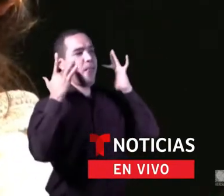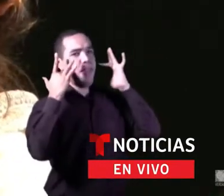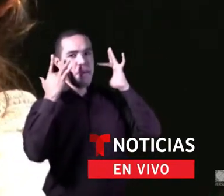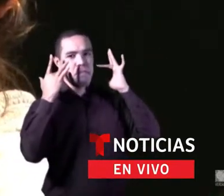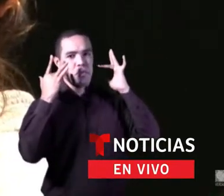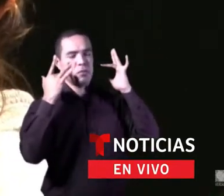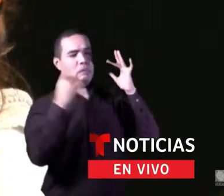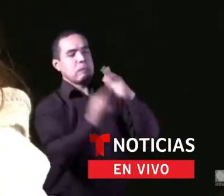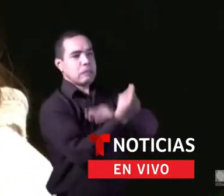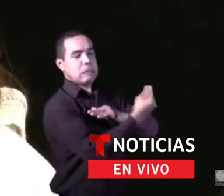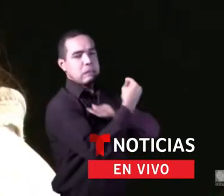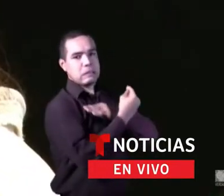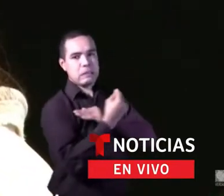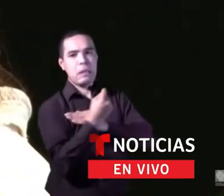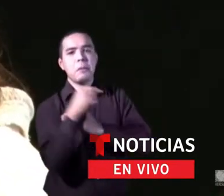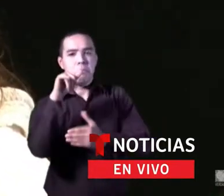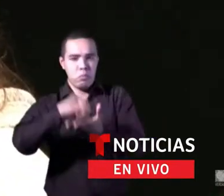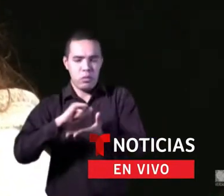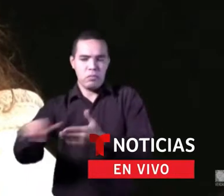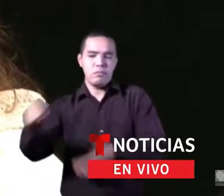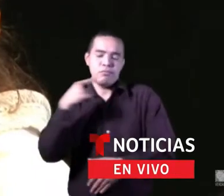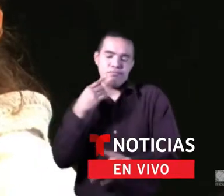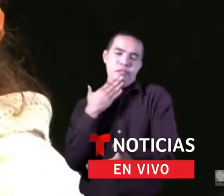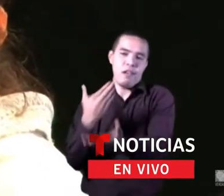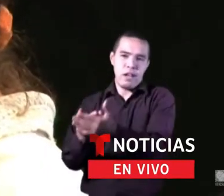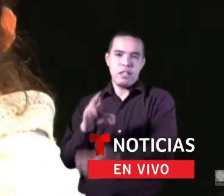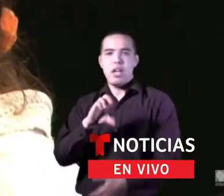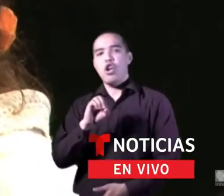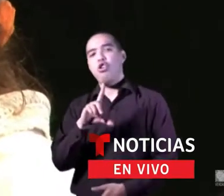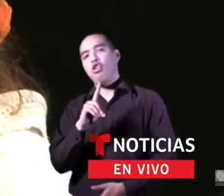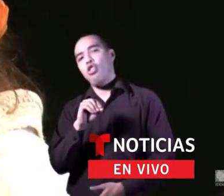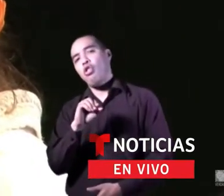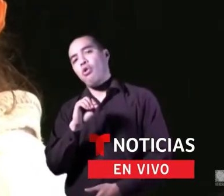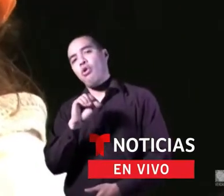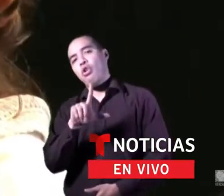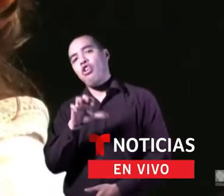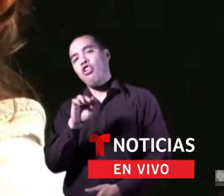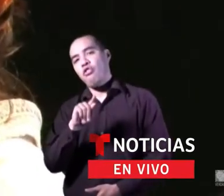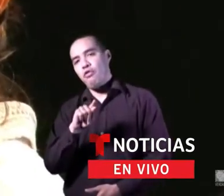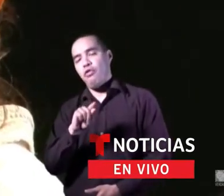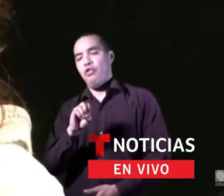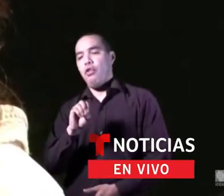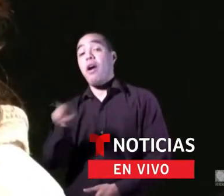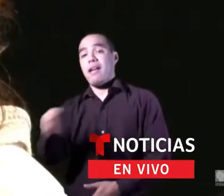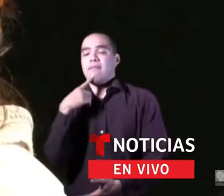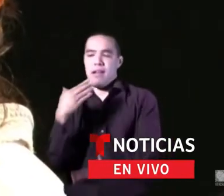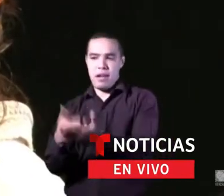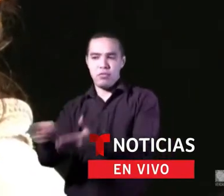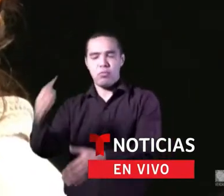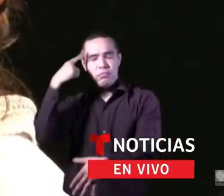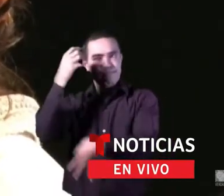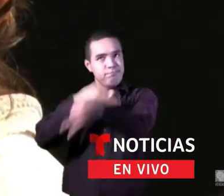por eso rodolfo restrepo le agradezco que ha pensado en eso porque realmente han sido momentos